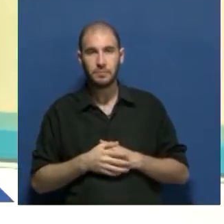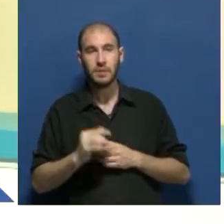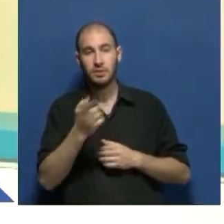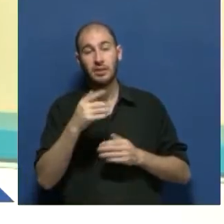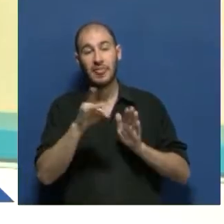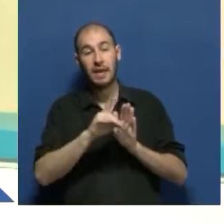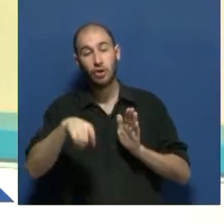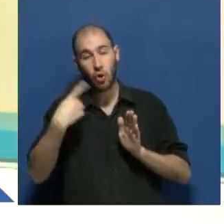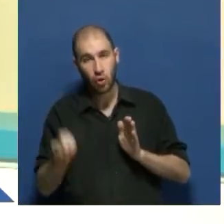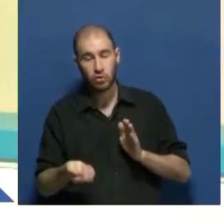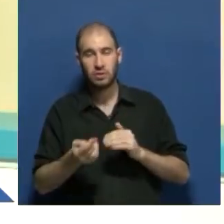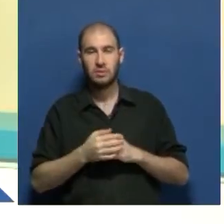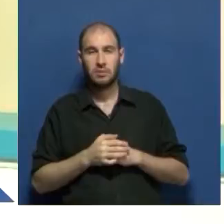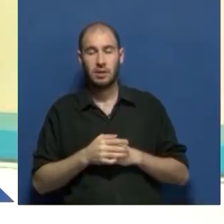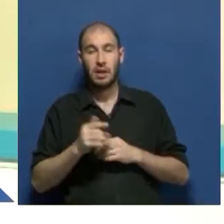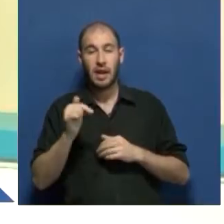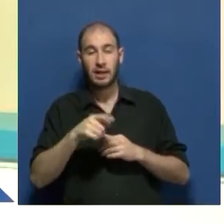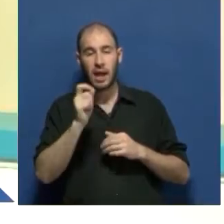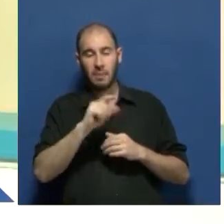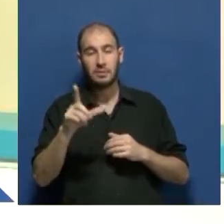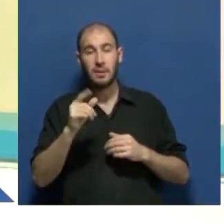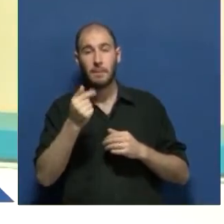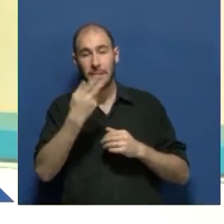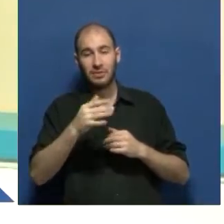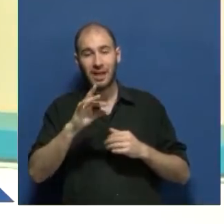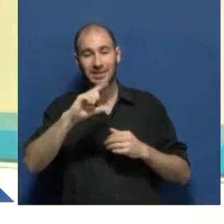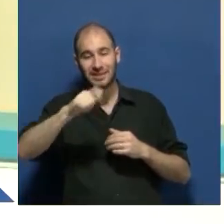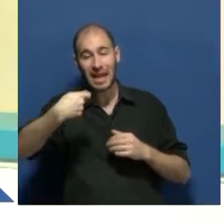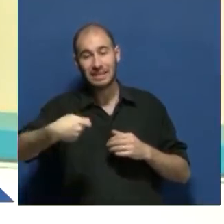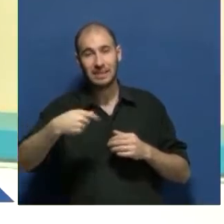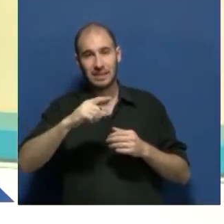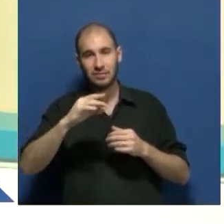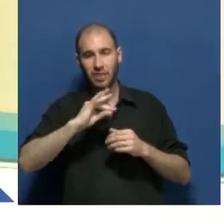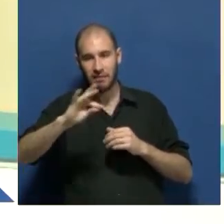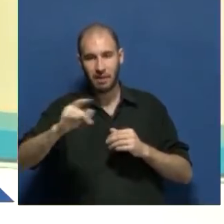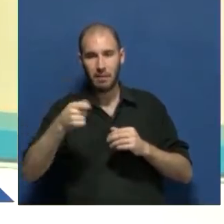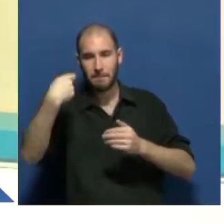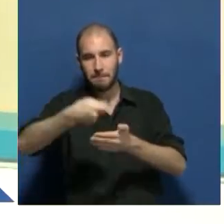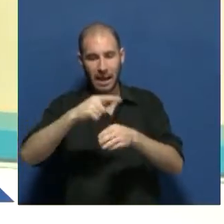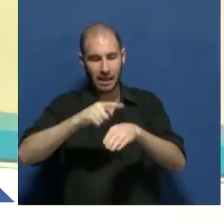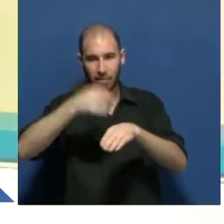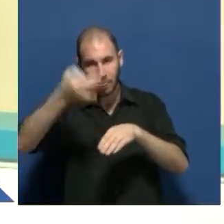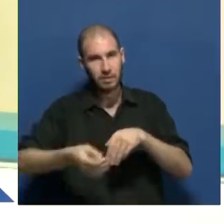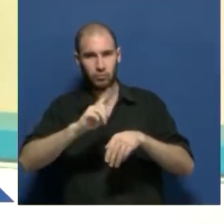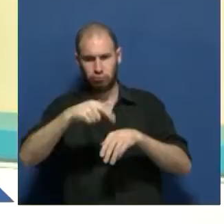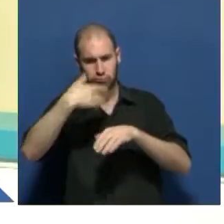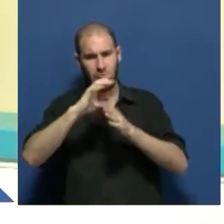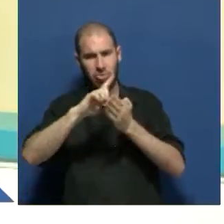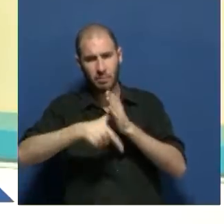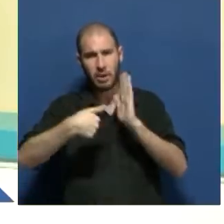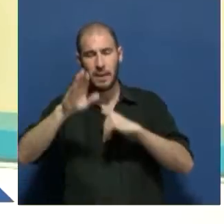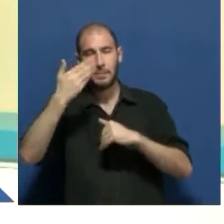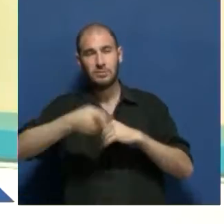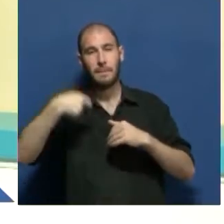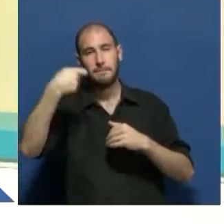otro dato inquietante, que es que ha crecido la morosidad en el pago de tarjetas de crédito. Si cada vez la gente va yendo a